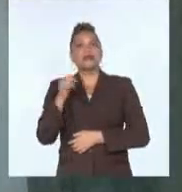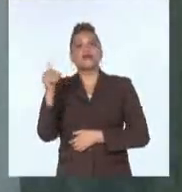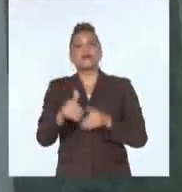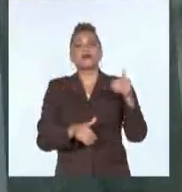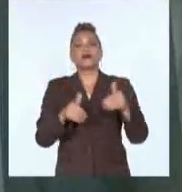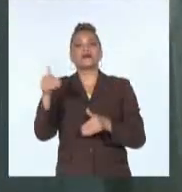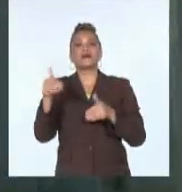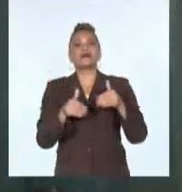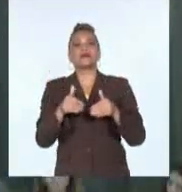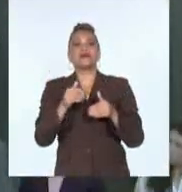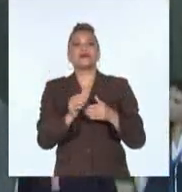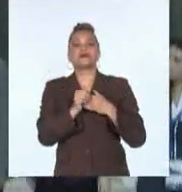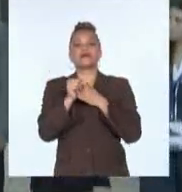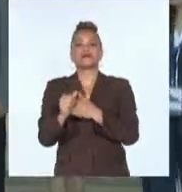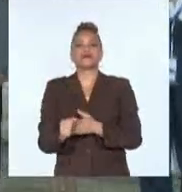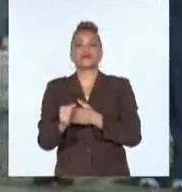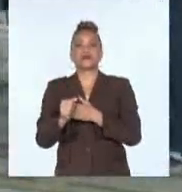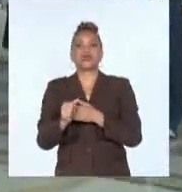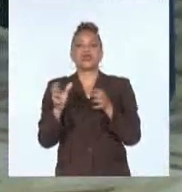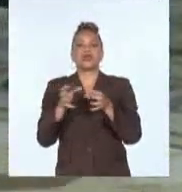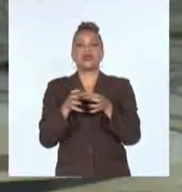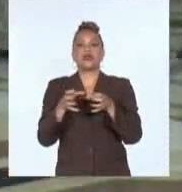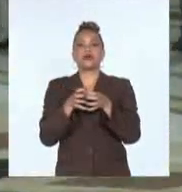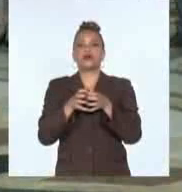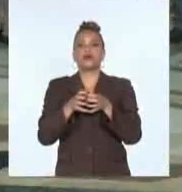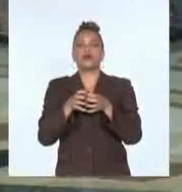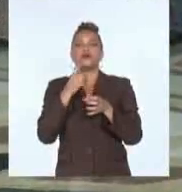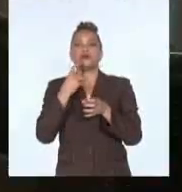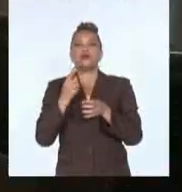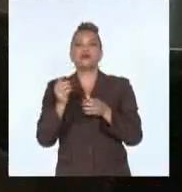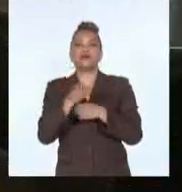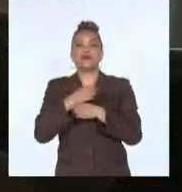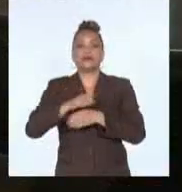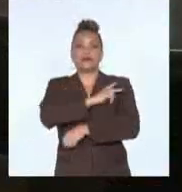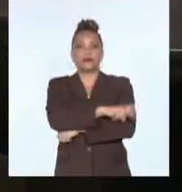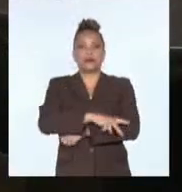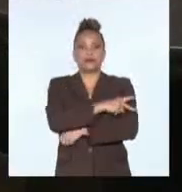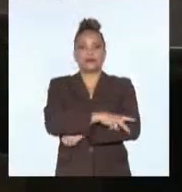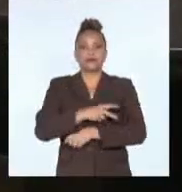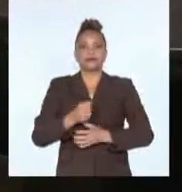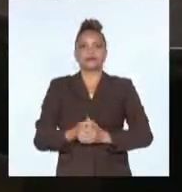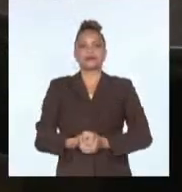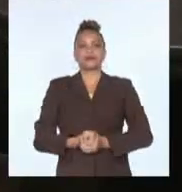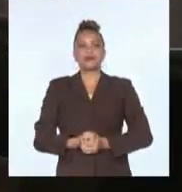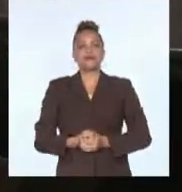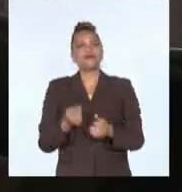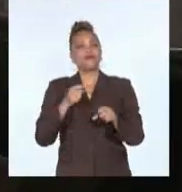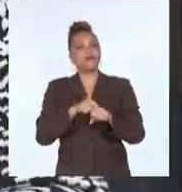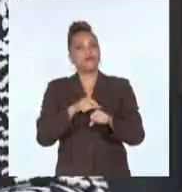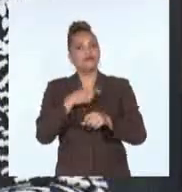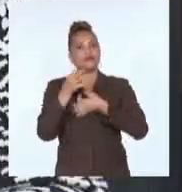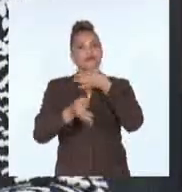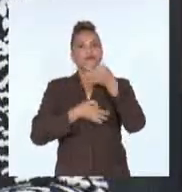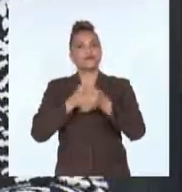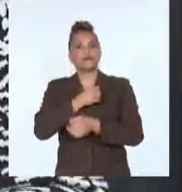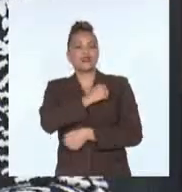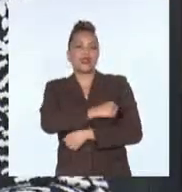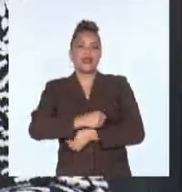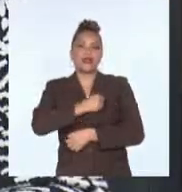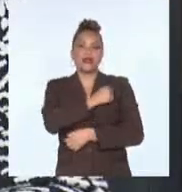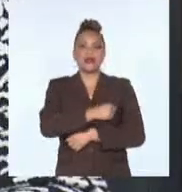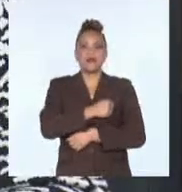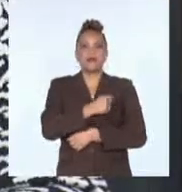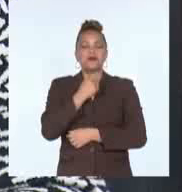red parlamentaria del Movimiento de Países No Alineados. En esta ocasión resaltó el cariño y admiración por